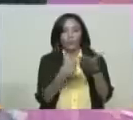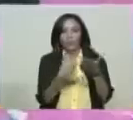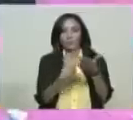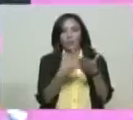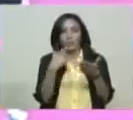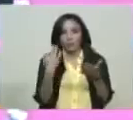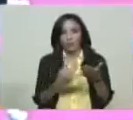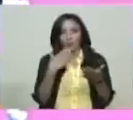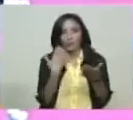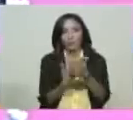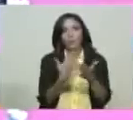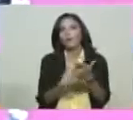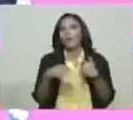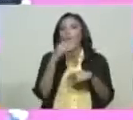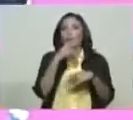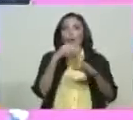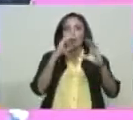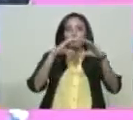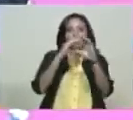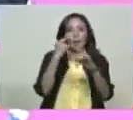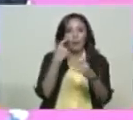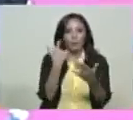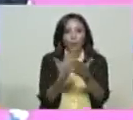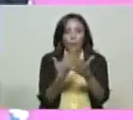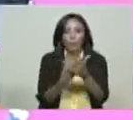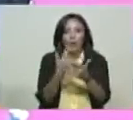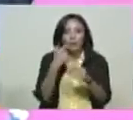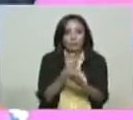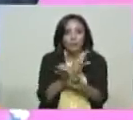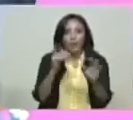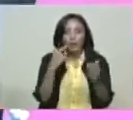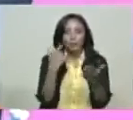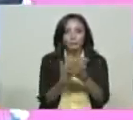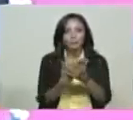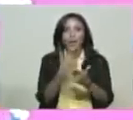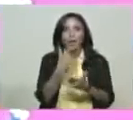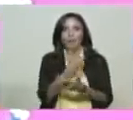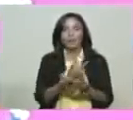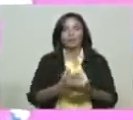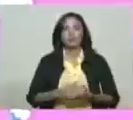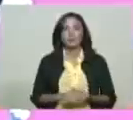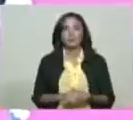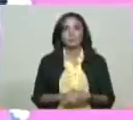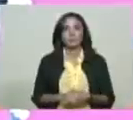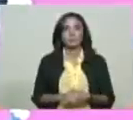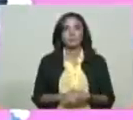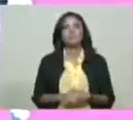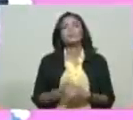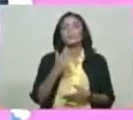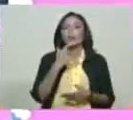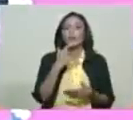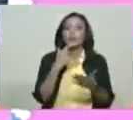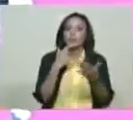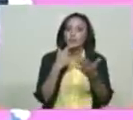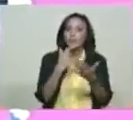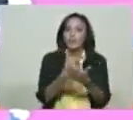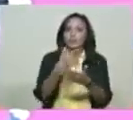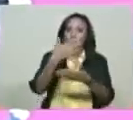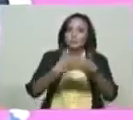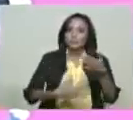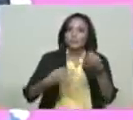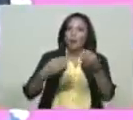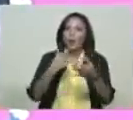miren, no hay una cámara para que muestre aquí. ¿No? Textual, dice el secretario, compañero